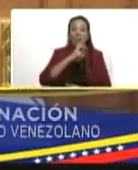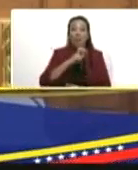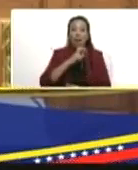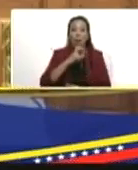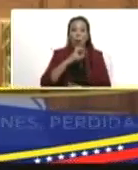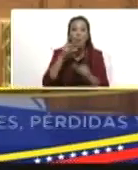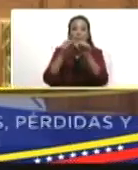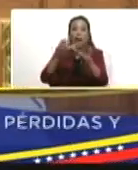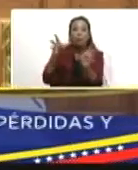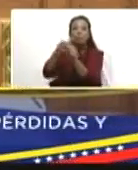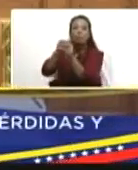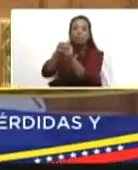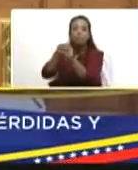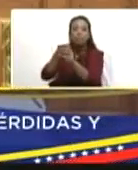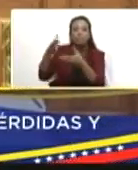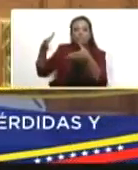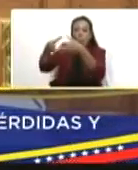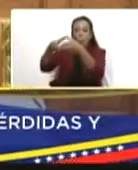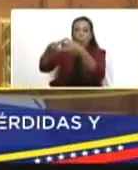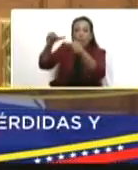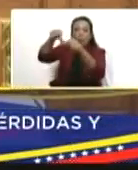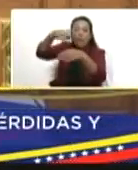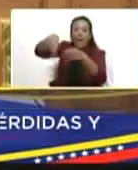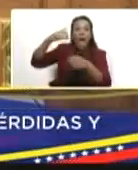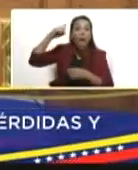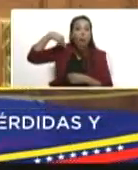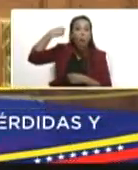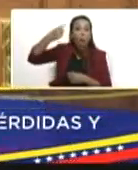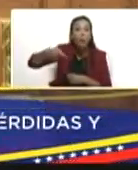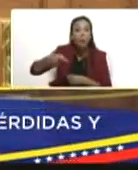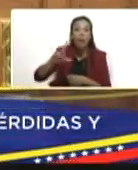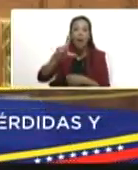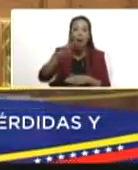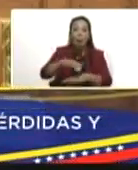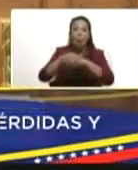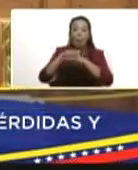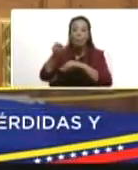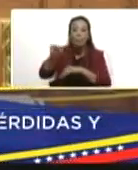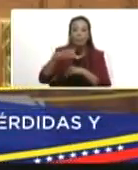que siguen secuestrados en Londres en el Reino